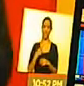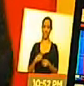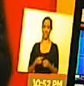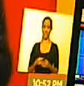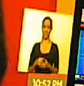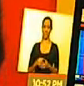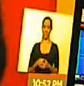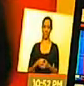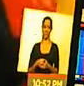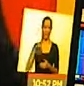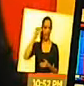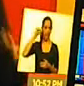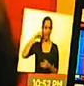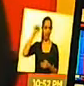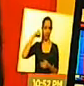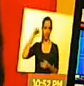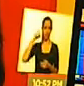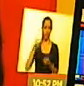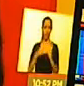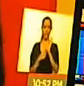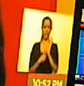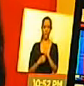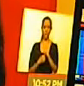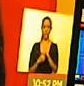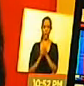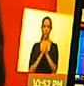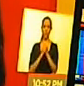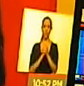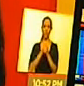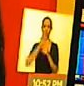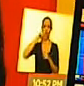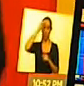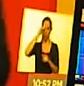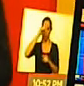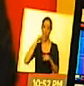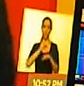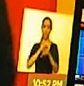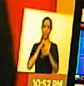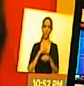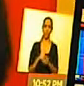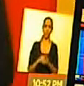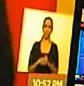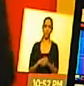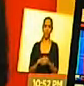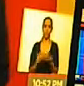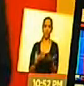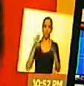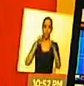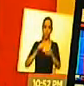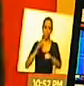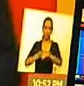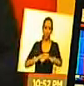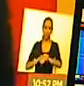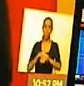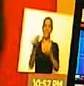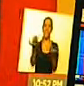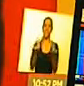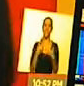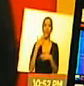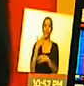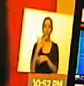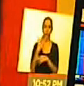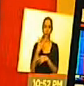en la grabación que presentó el compañero Jorge Rodríguez, el ministro Jorge Rodríguez, cuando lo capturan, que le dieron un revólver. Un